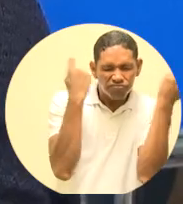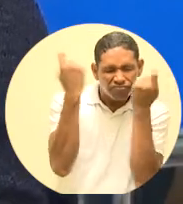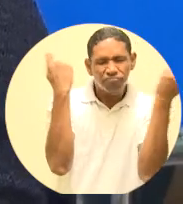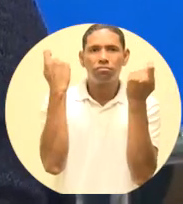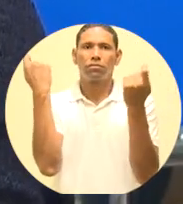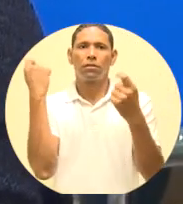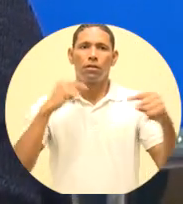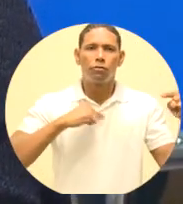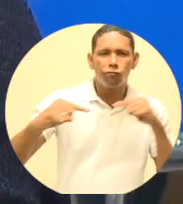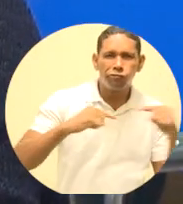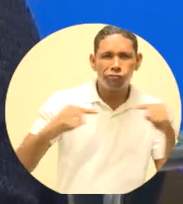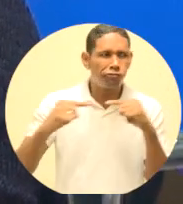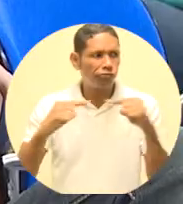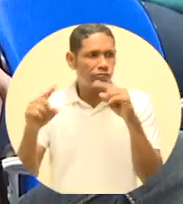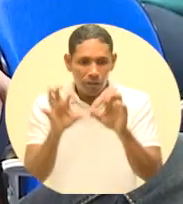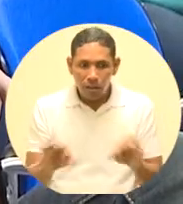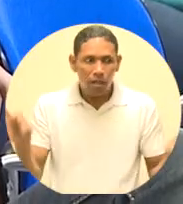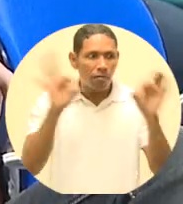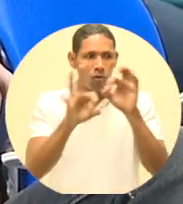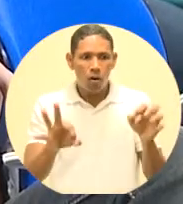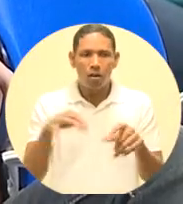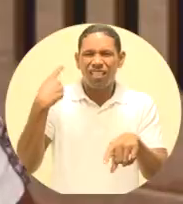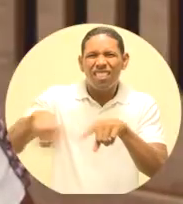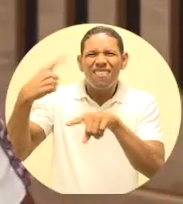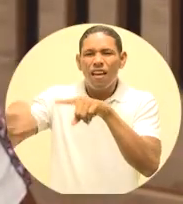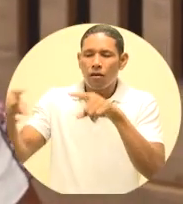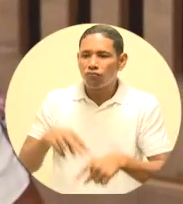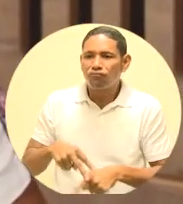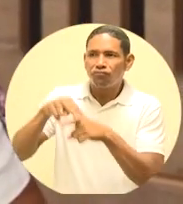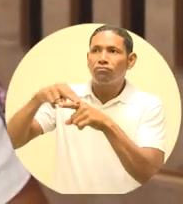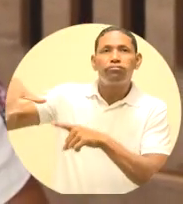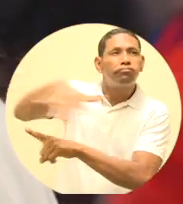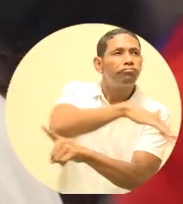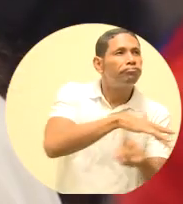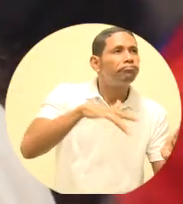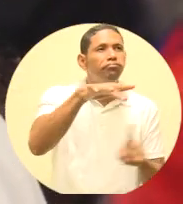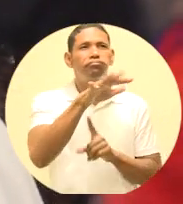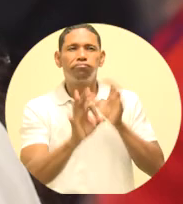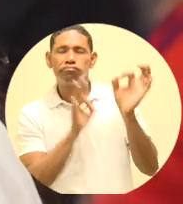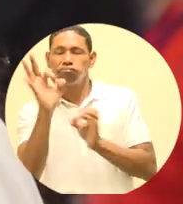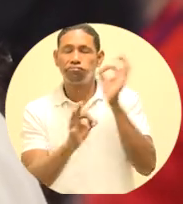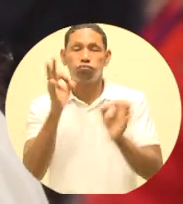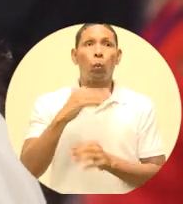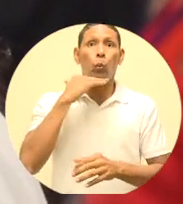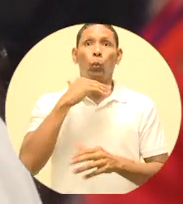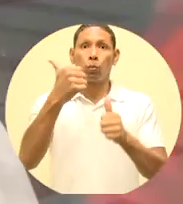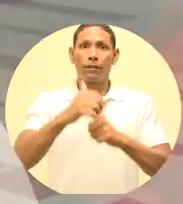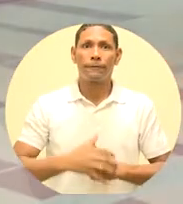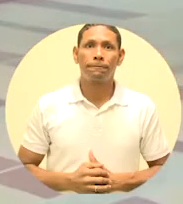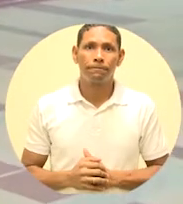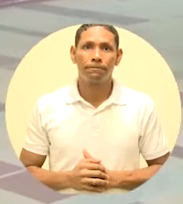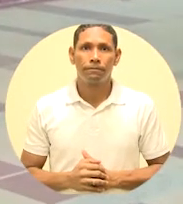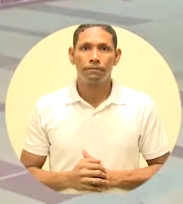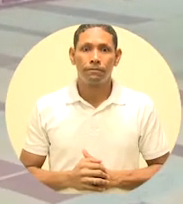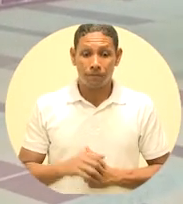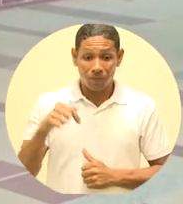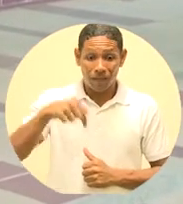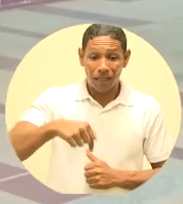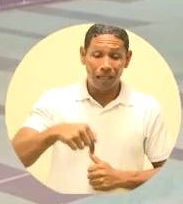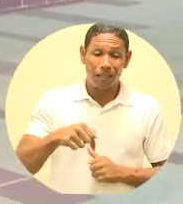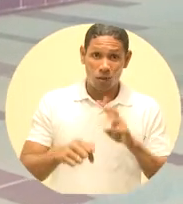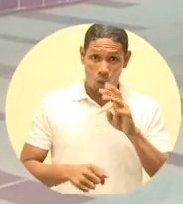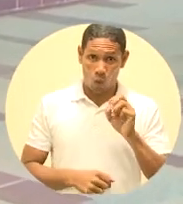turismo y administradores con el fin de priorizar el manejo de recursos ambientales y el turismo sostenible. Bueno, este workshop ha